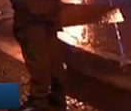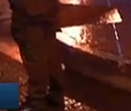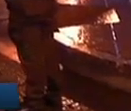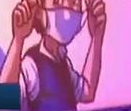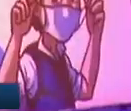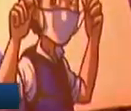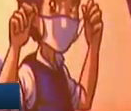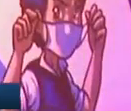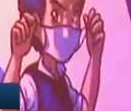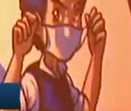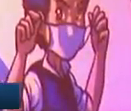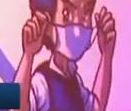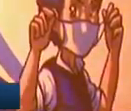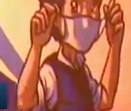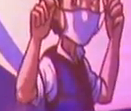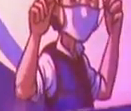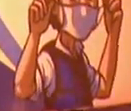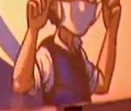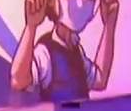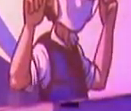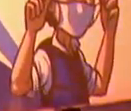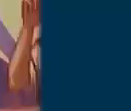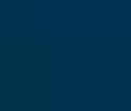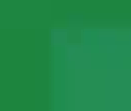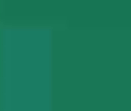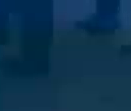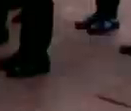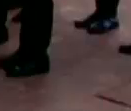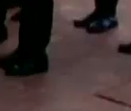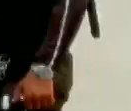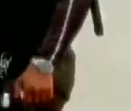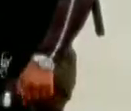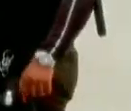8 para establecer acciones contra la delincuencia.